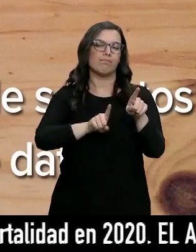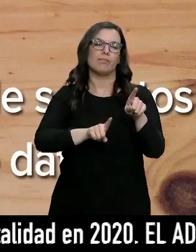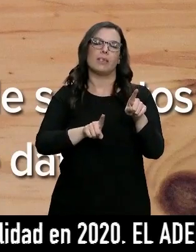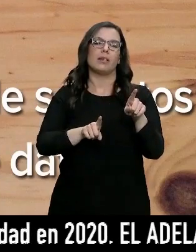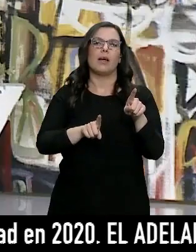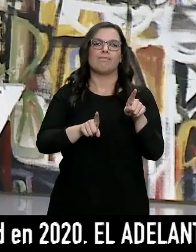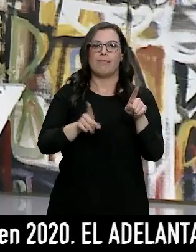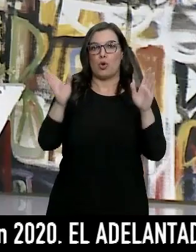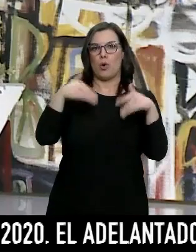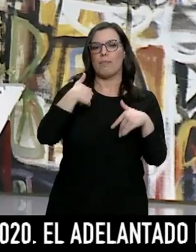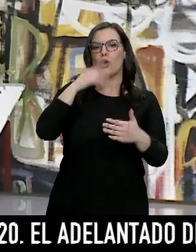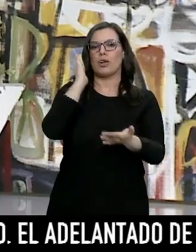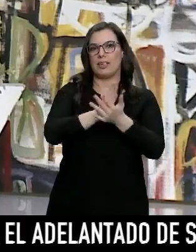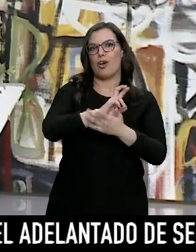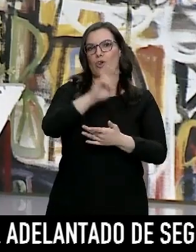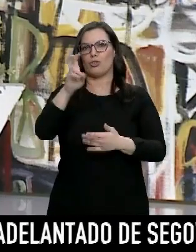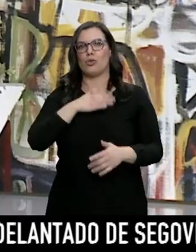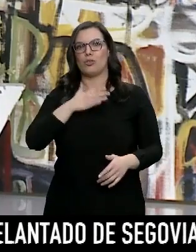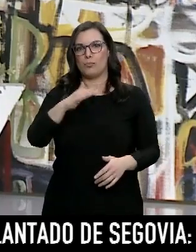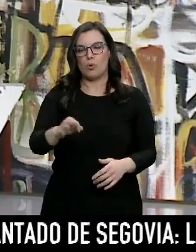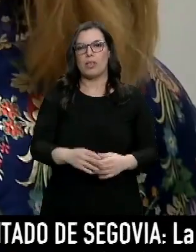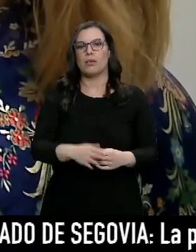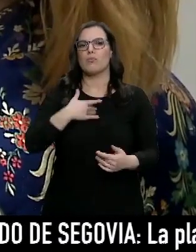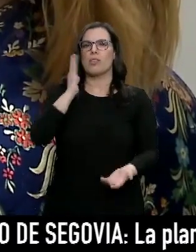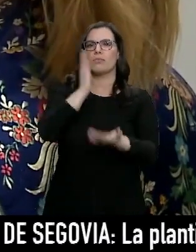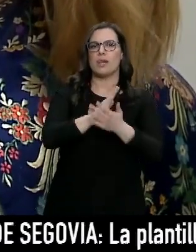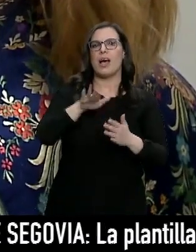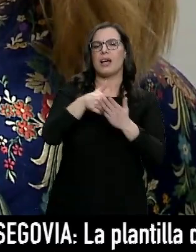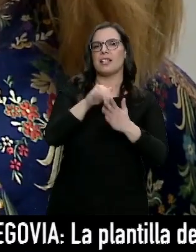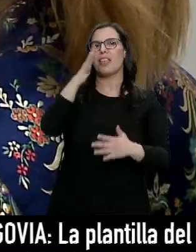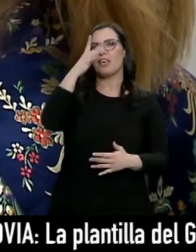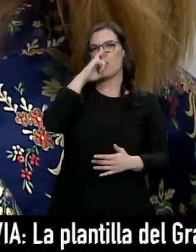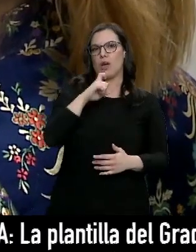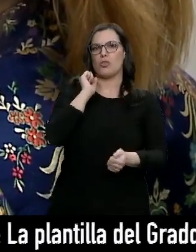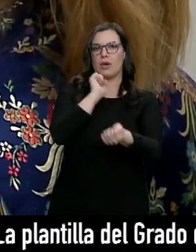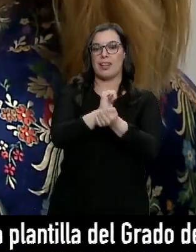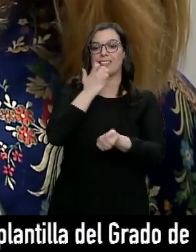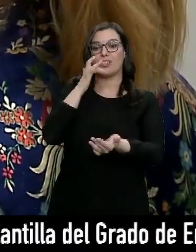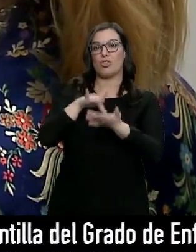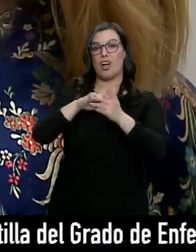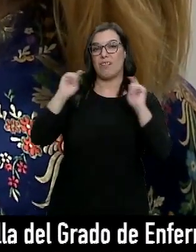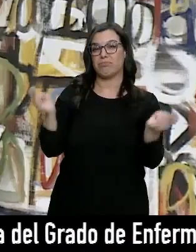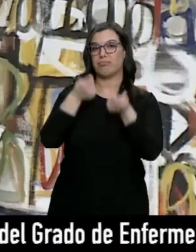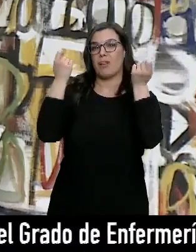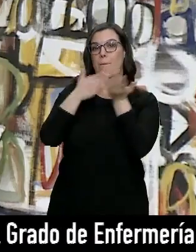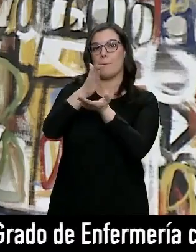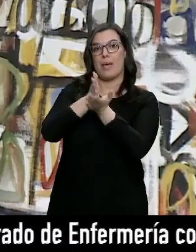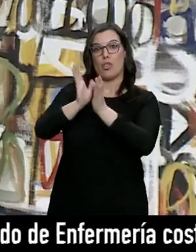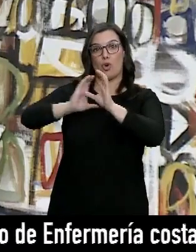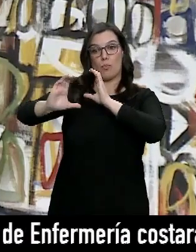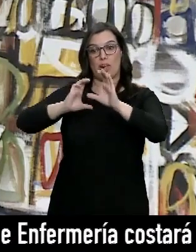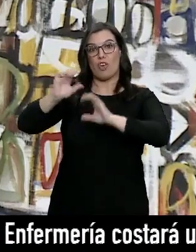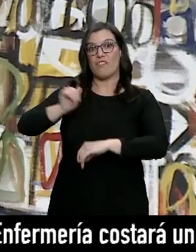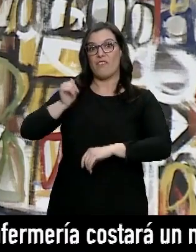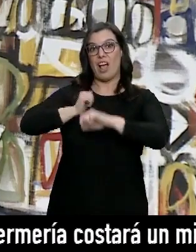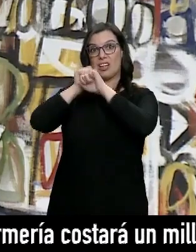otras causas. Están castigados con penas de hasta 5 años de prisión. Si la noticia falsa la ha publicado un medio de comunicación, que el medio que